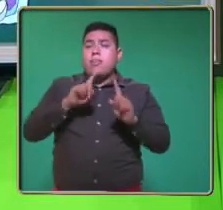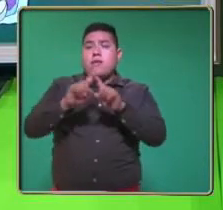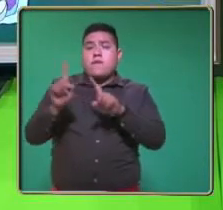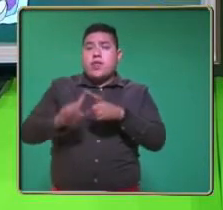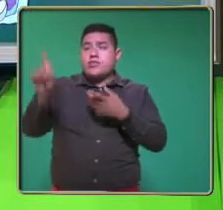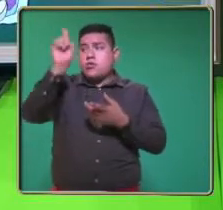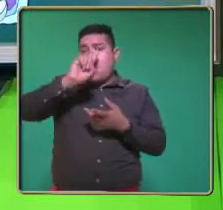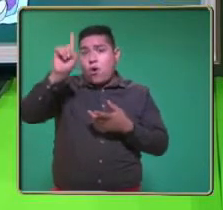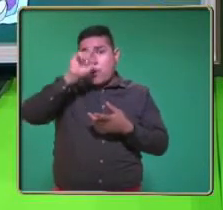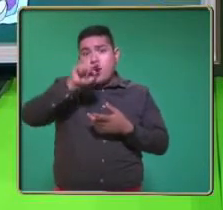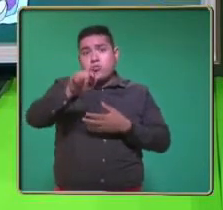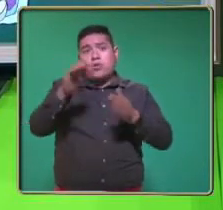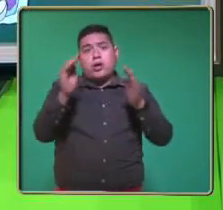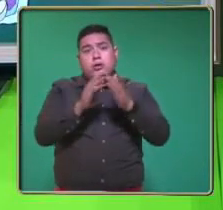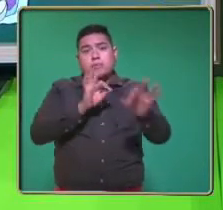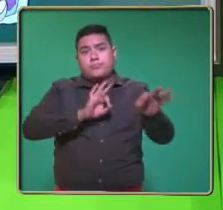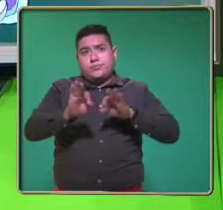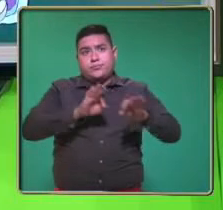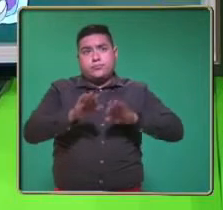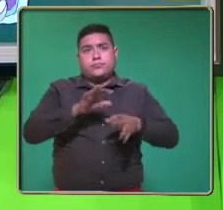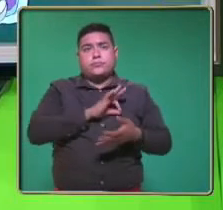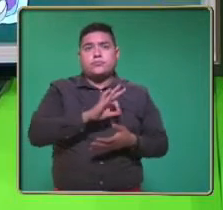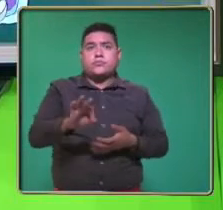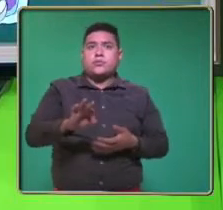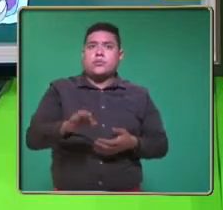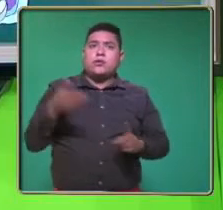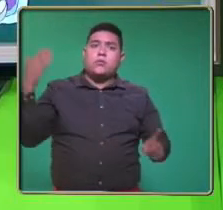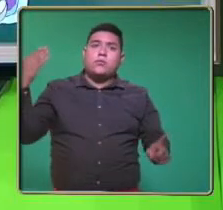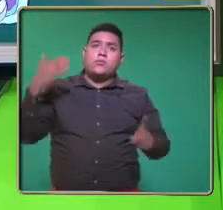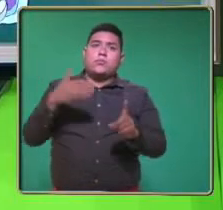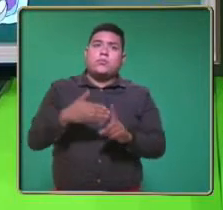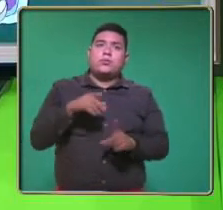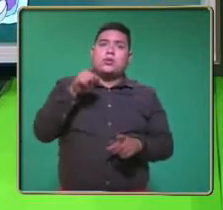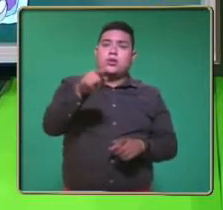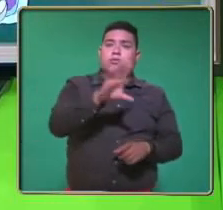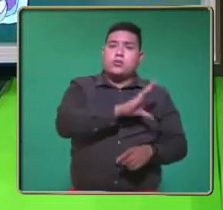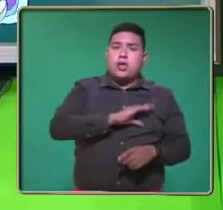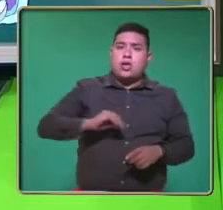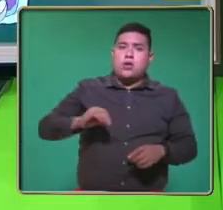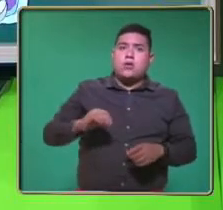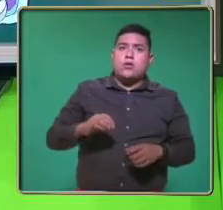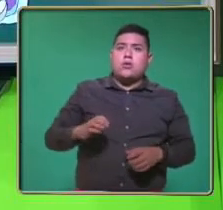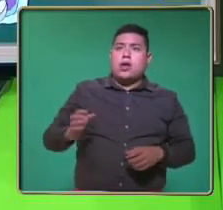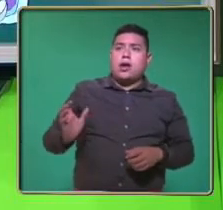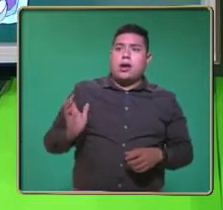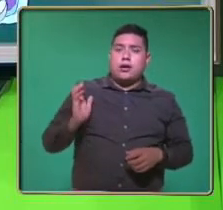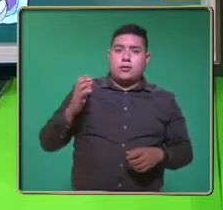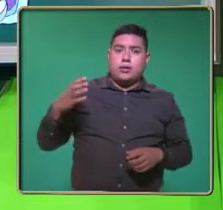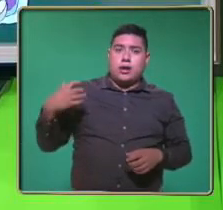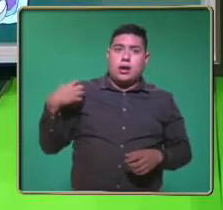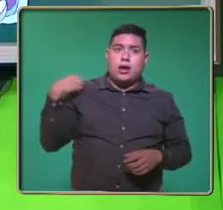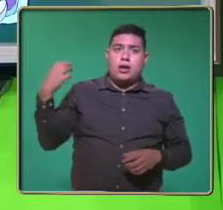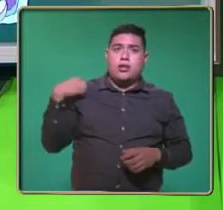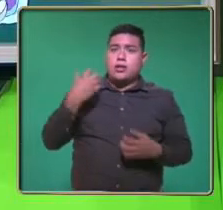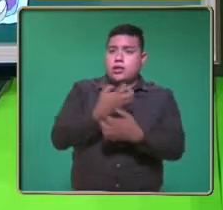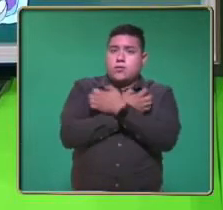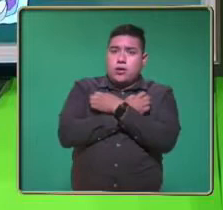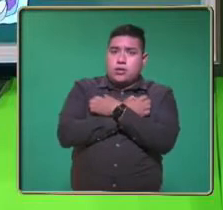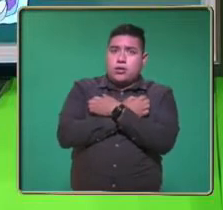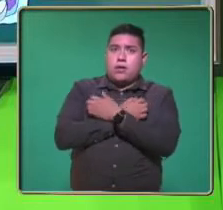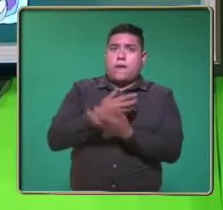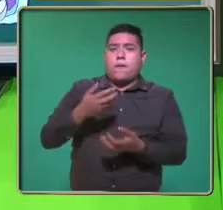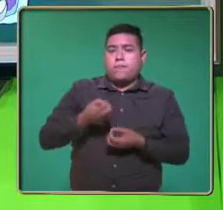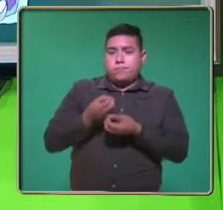trabajar en casa. Todo esto con el fin de que tu hijo pueda recibir la calidad en la educación que se merece.